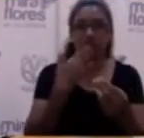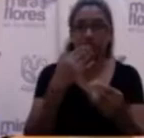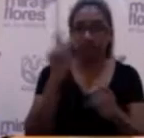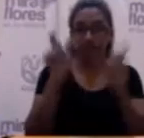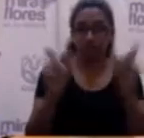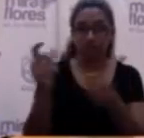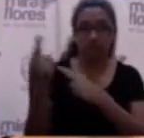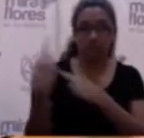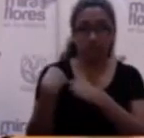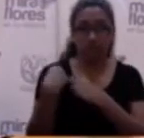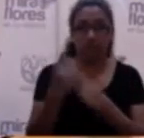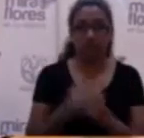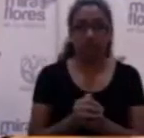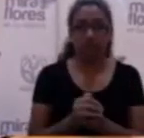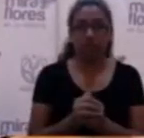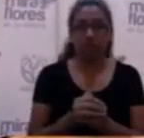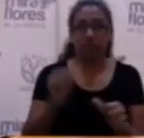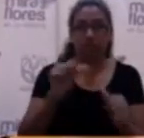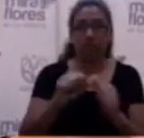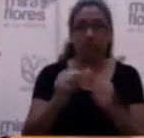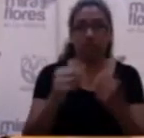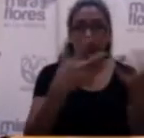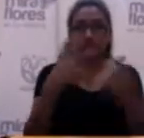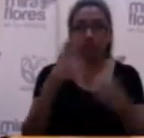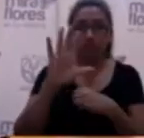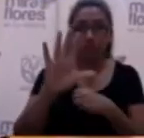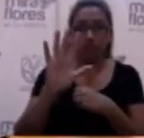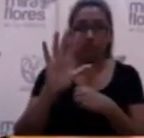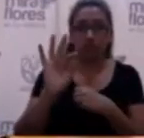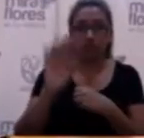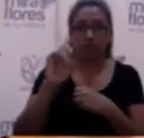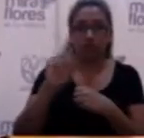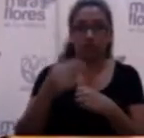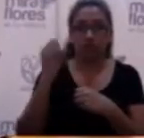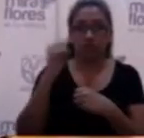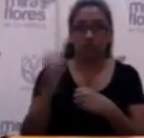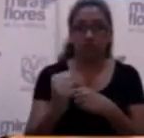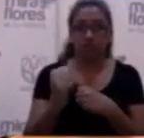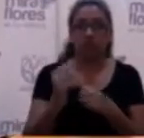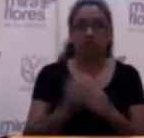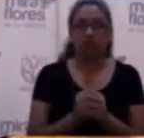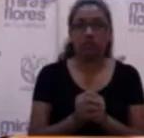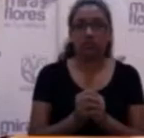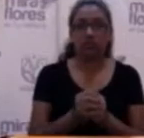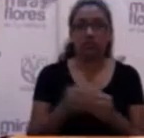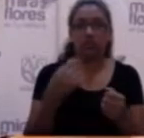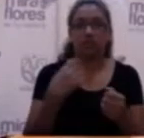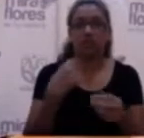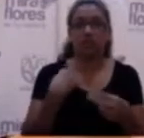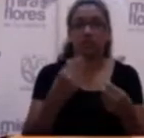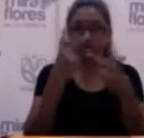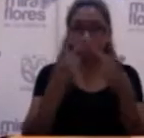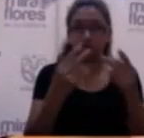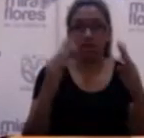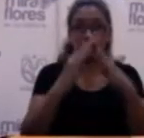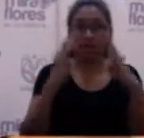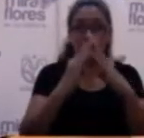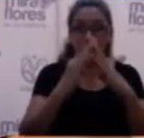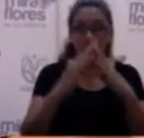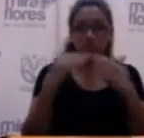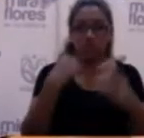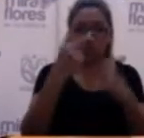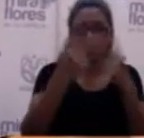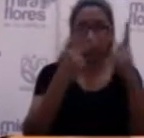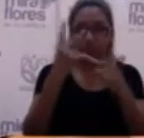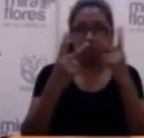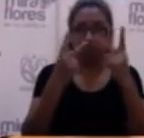técnica, es 850.000 soles para la Casa Museo Ricardo Palma. Yo visito la casa con alguna